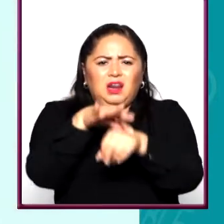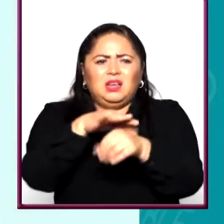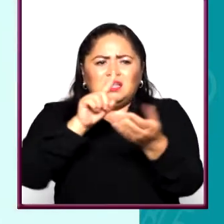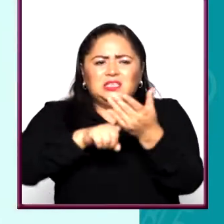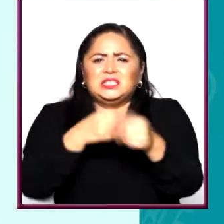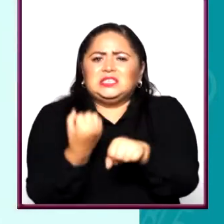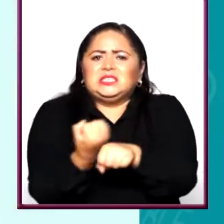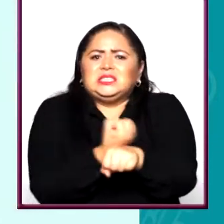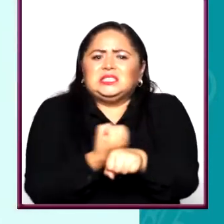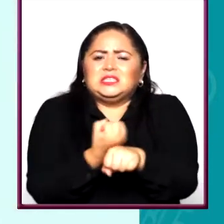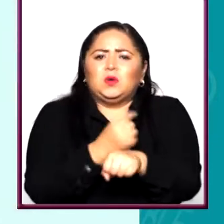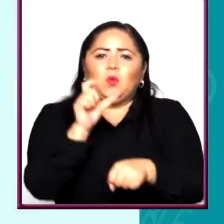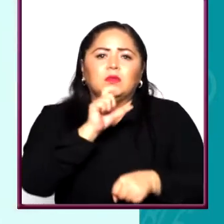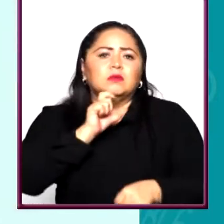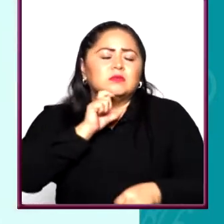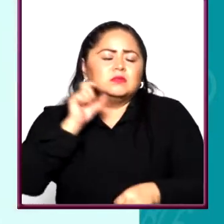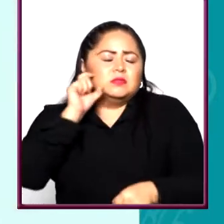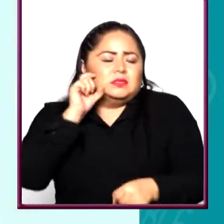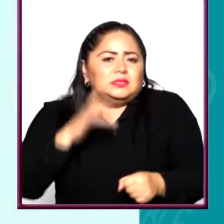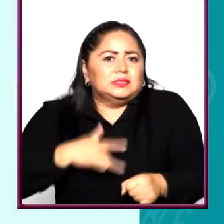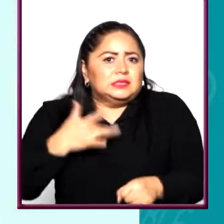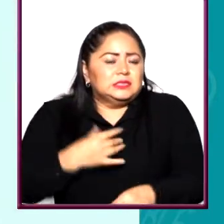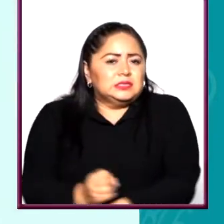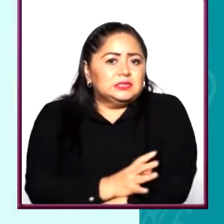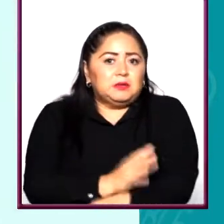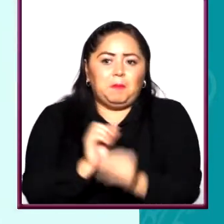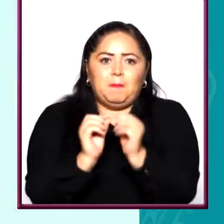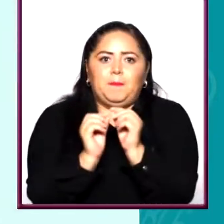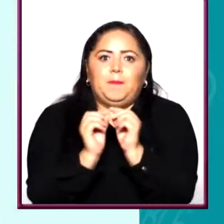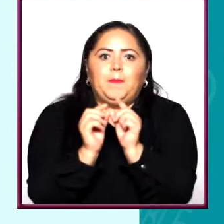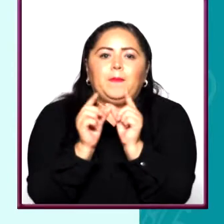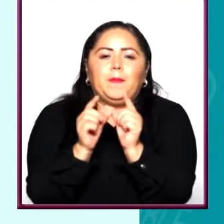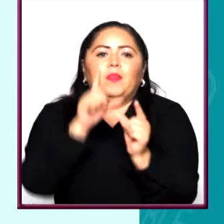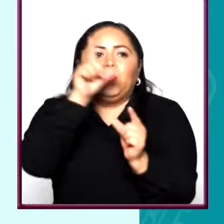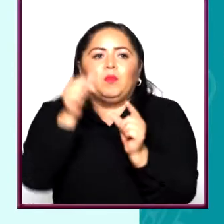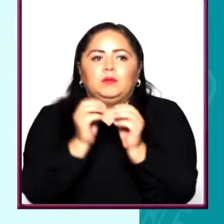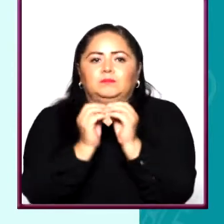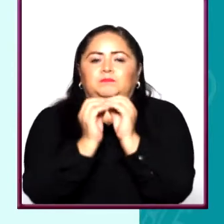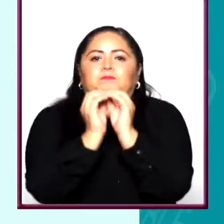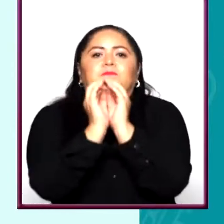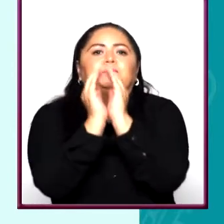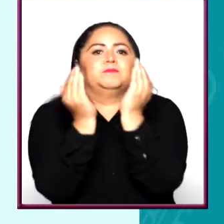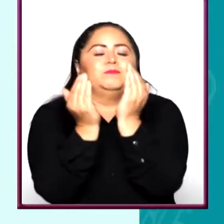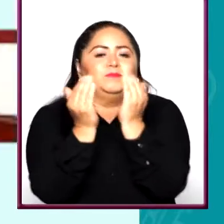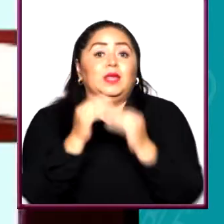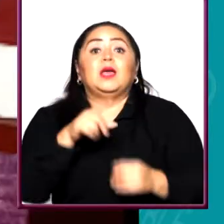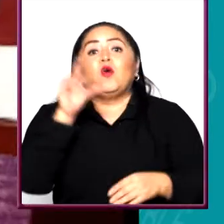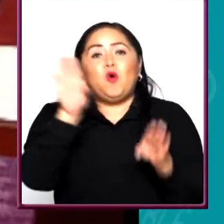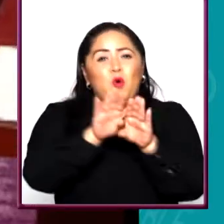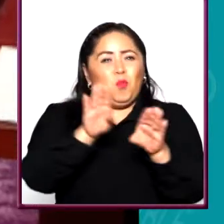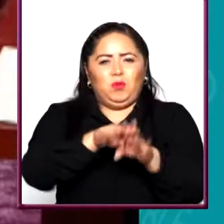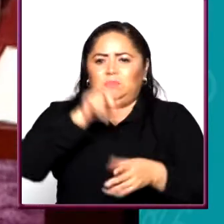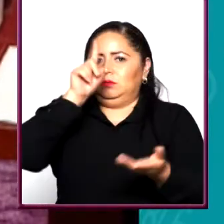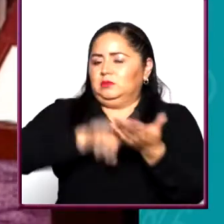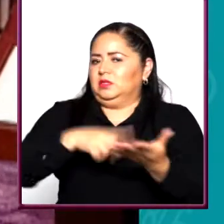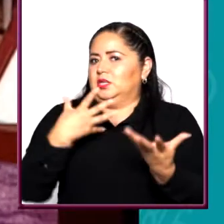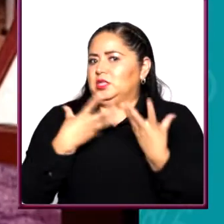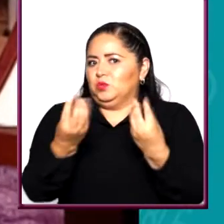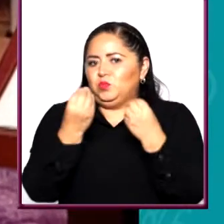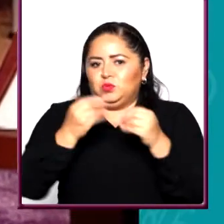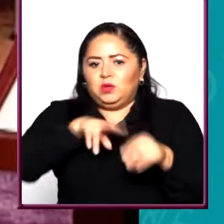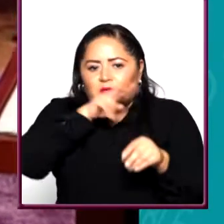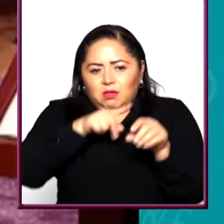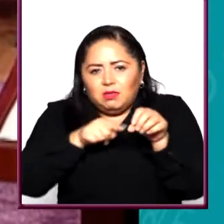que se llena de sangre durante la excitación sexual, y es cuando aumenta de tamaño y sale de su capuchón. Como tiene